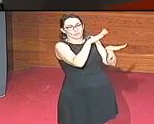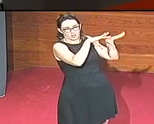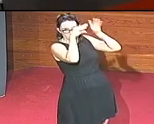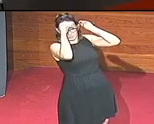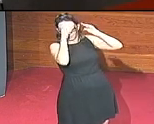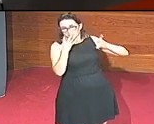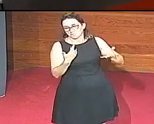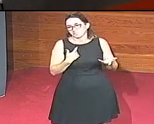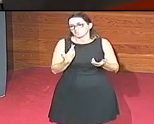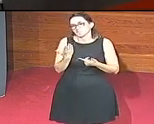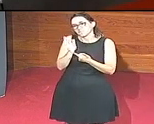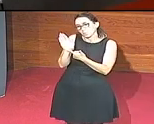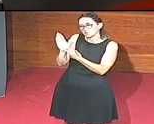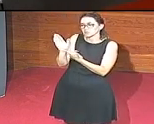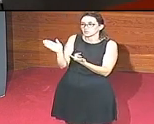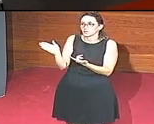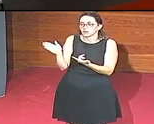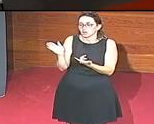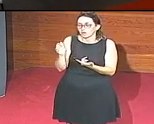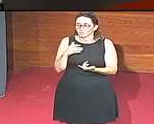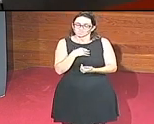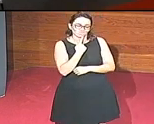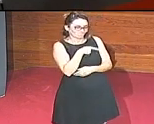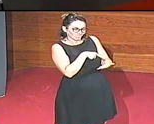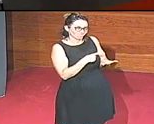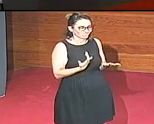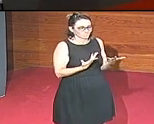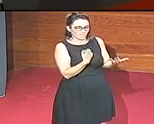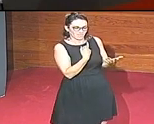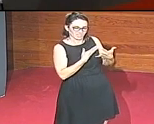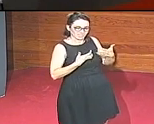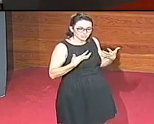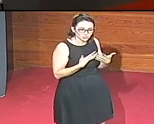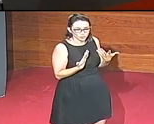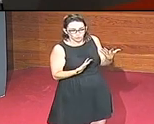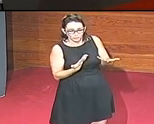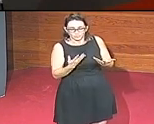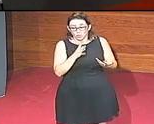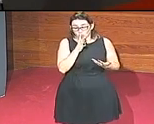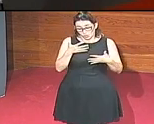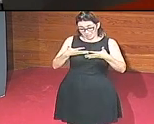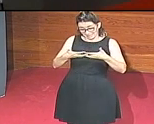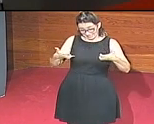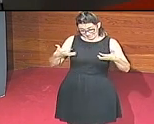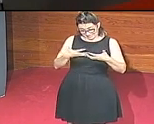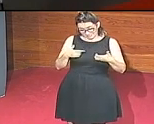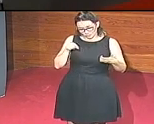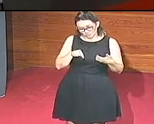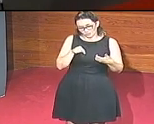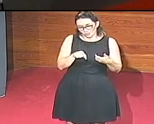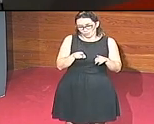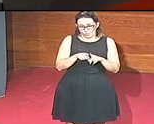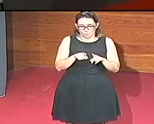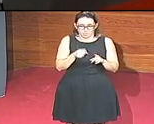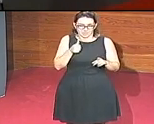esto te ha acabado dice no no pero es que le falta texto que al final el cuerpo de texto es el que da un poco como era